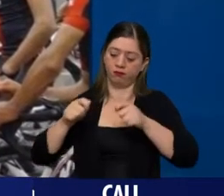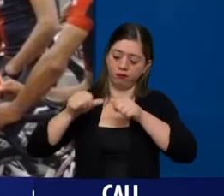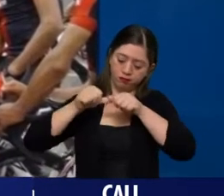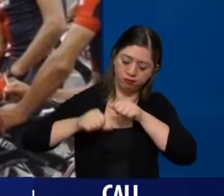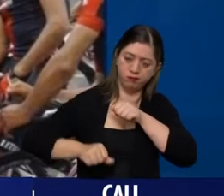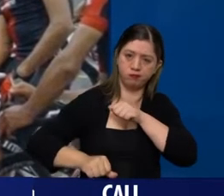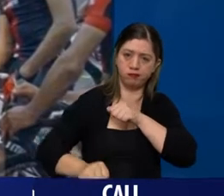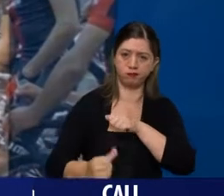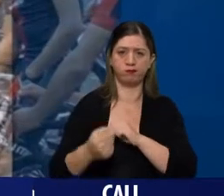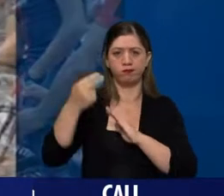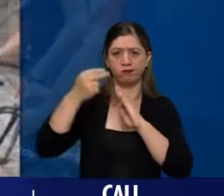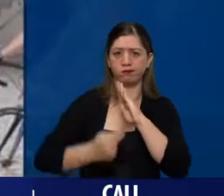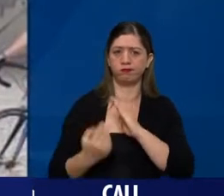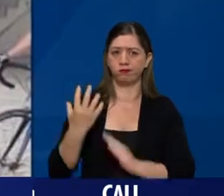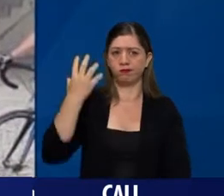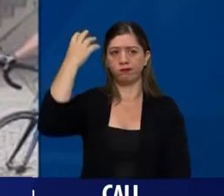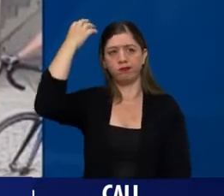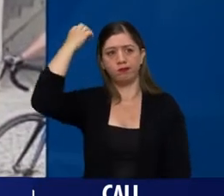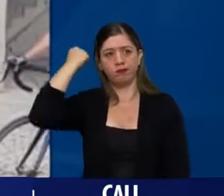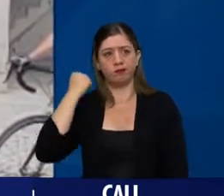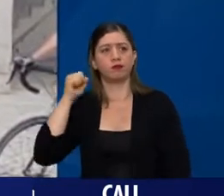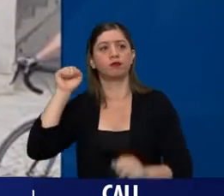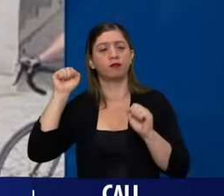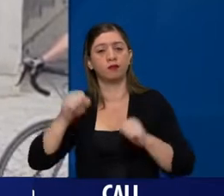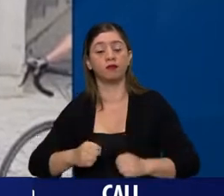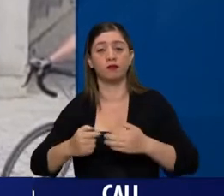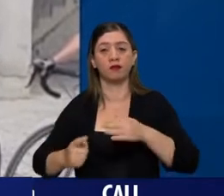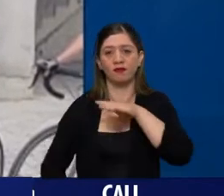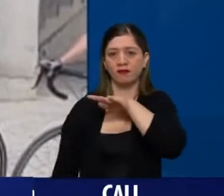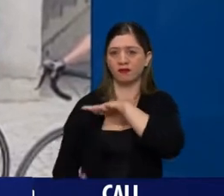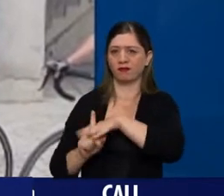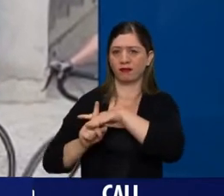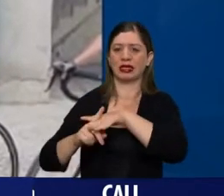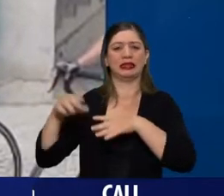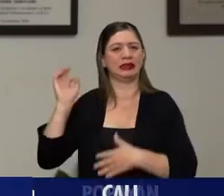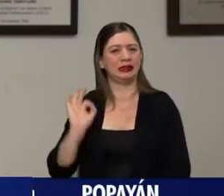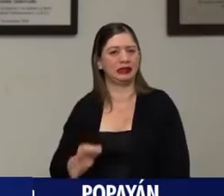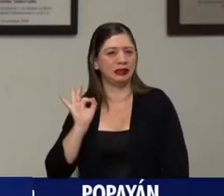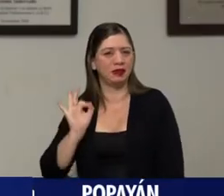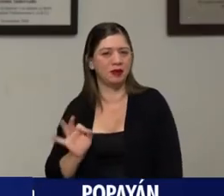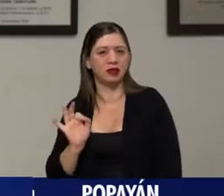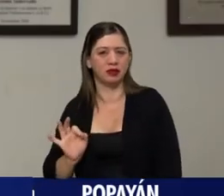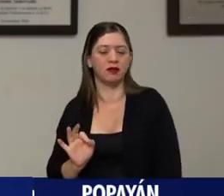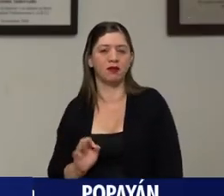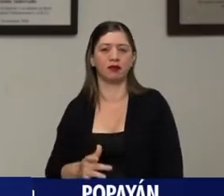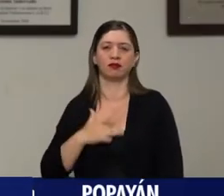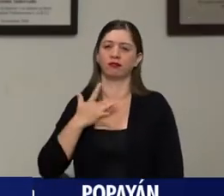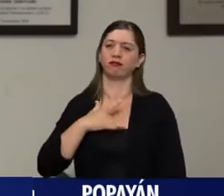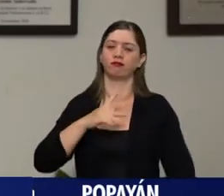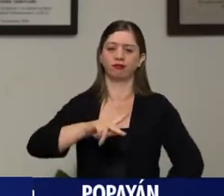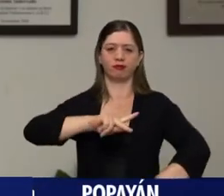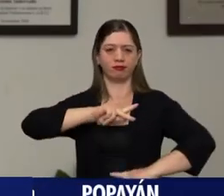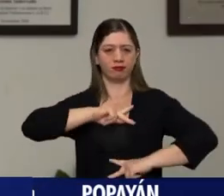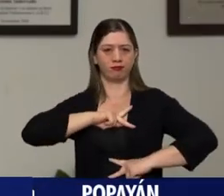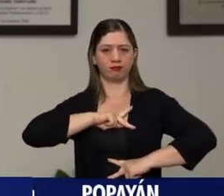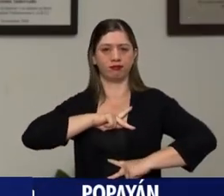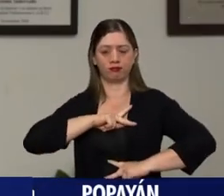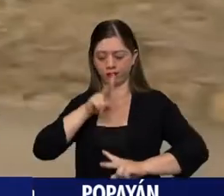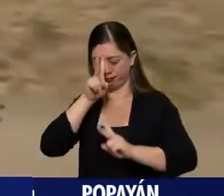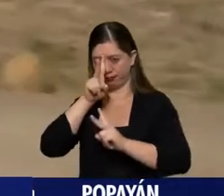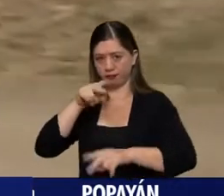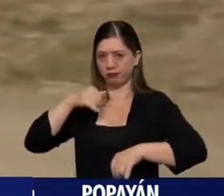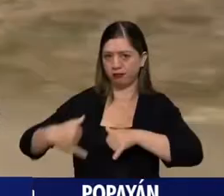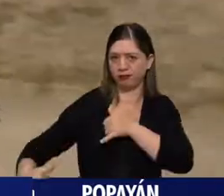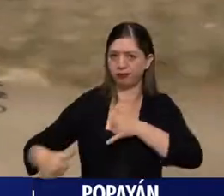que también podemos nosotros decir que a partir de allí siempre ha existido un gran sentido de pertenencia por nuestro